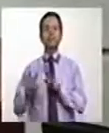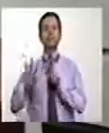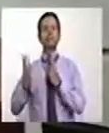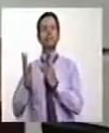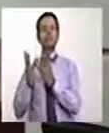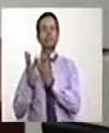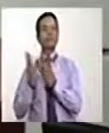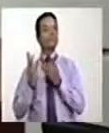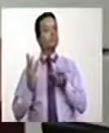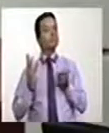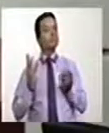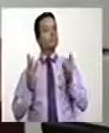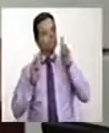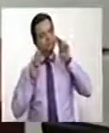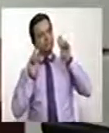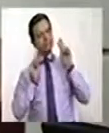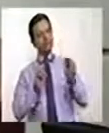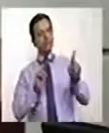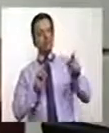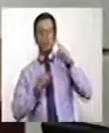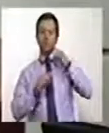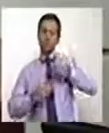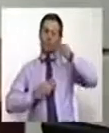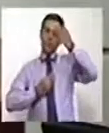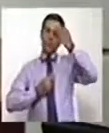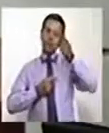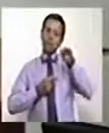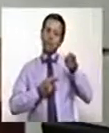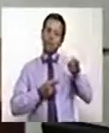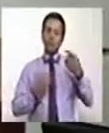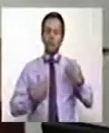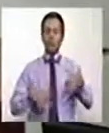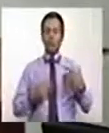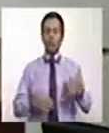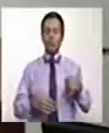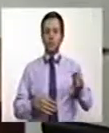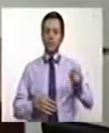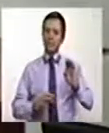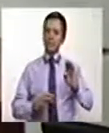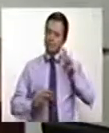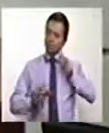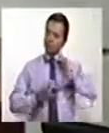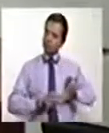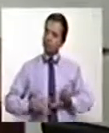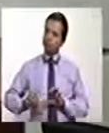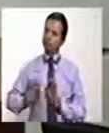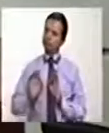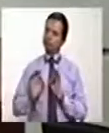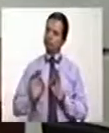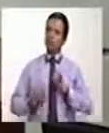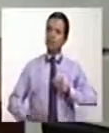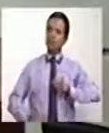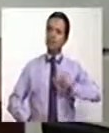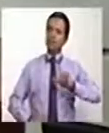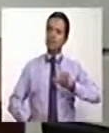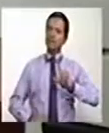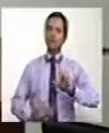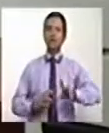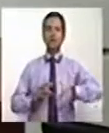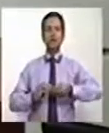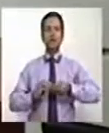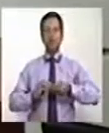exaltar los valores del extinto doctor Fabio Echeverri Correa por su carácter altruista, capacidad de liderazgo y